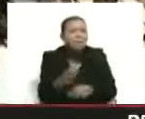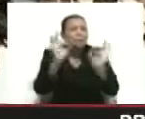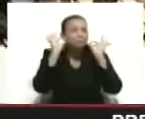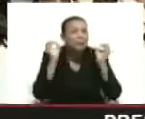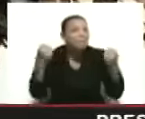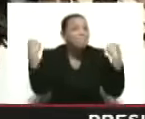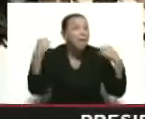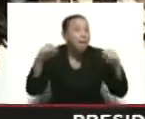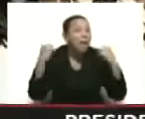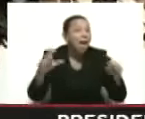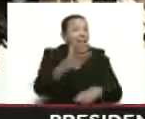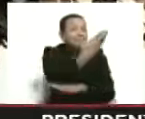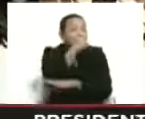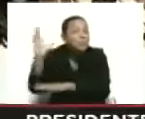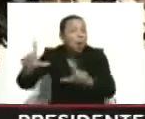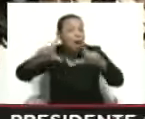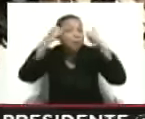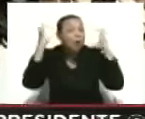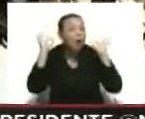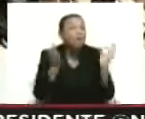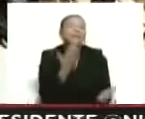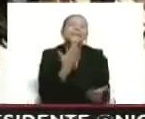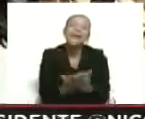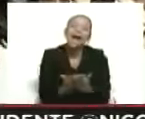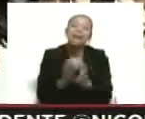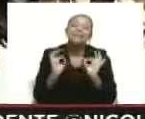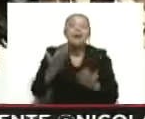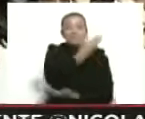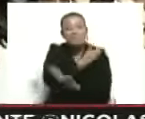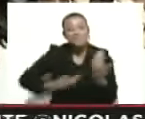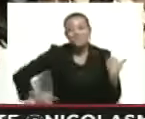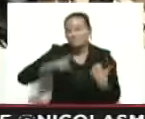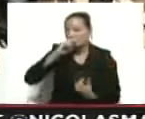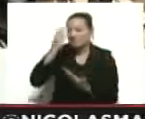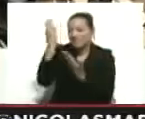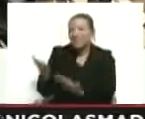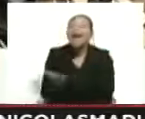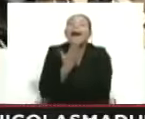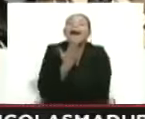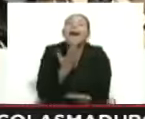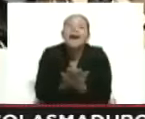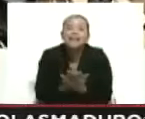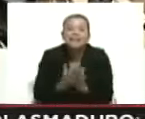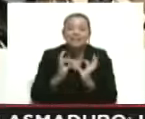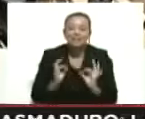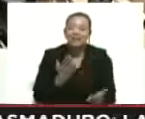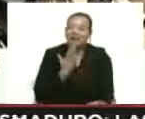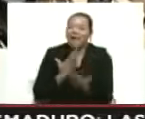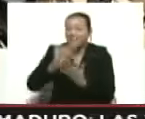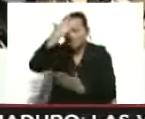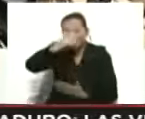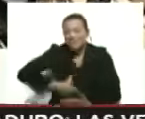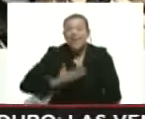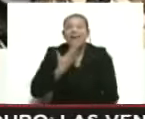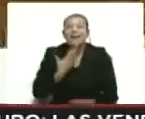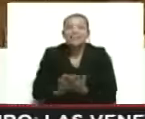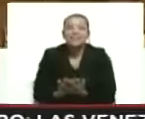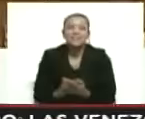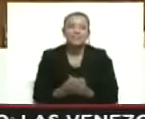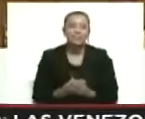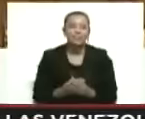Preparémonos. Muchas gracias, señor presidente. Agradece. Está bien, pero